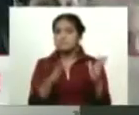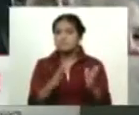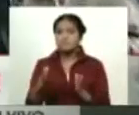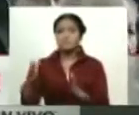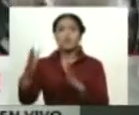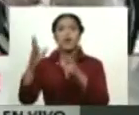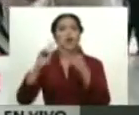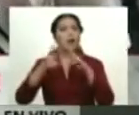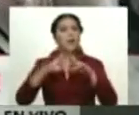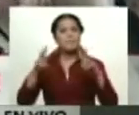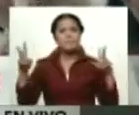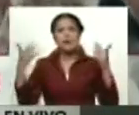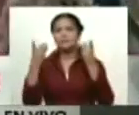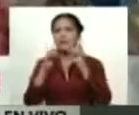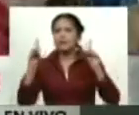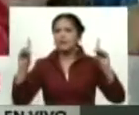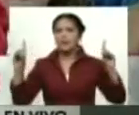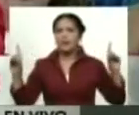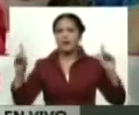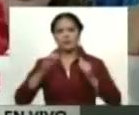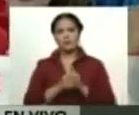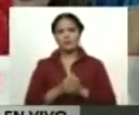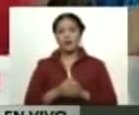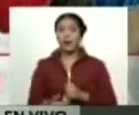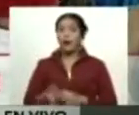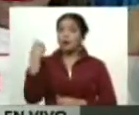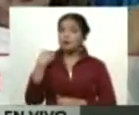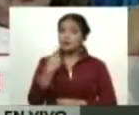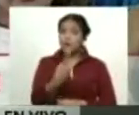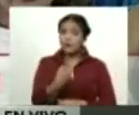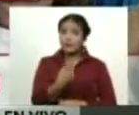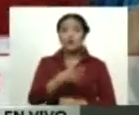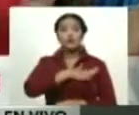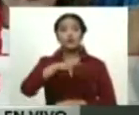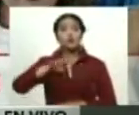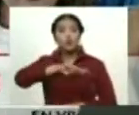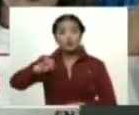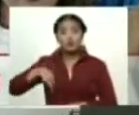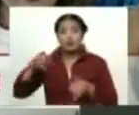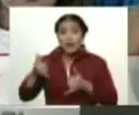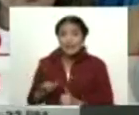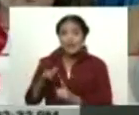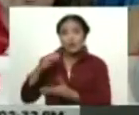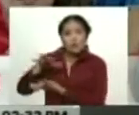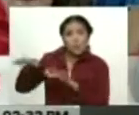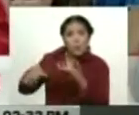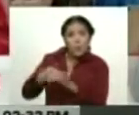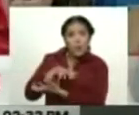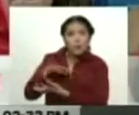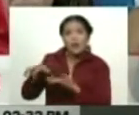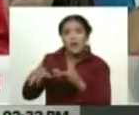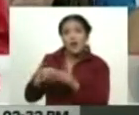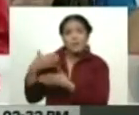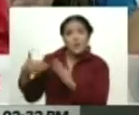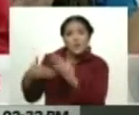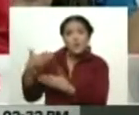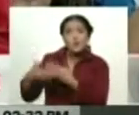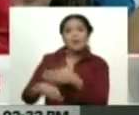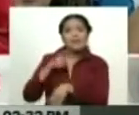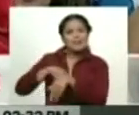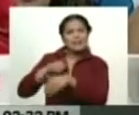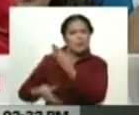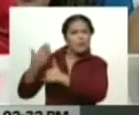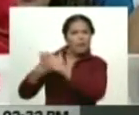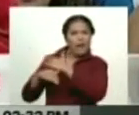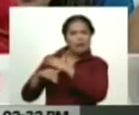nuestro curso en paz, en democracia. Nosotros, decía ayer, somos hijos de una tragedia, somos hijos del tiempo del saqueo,